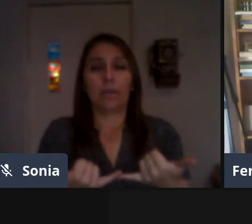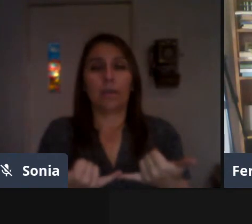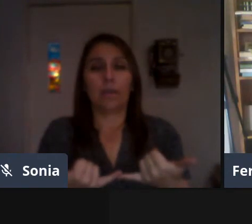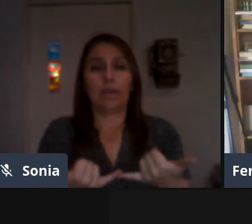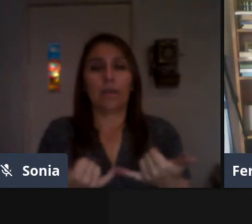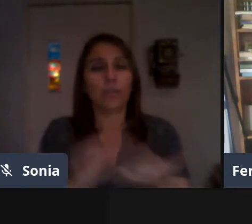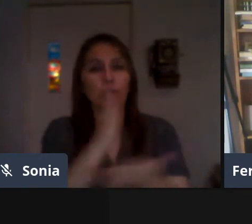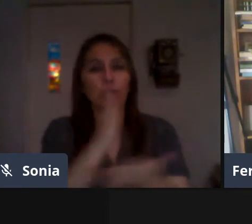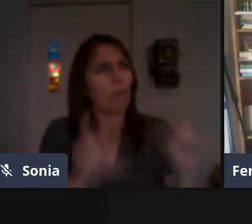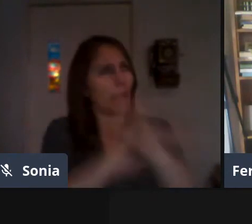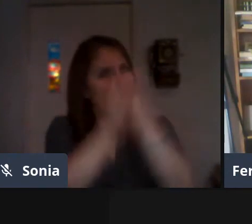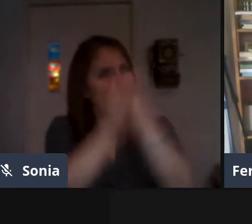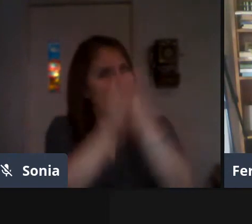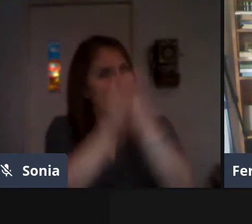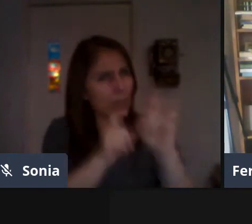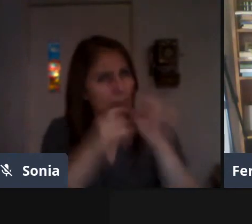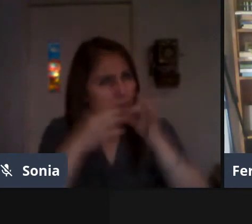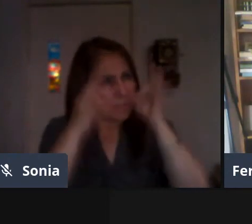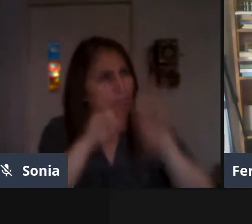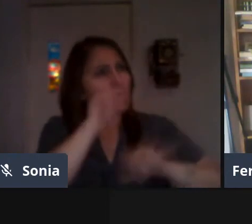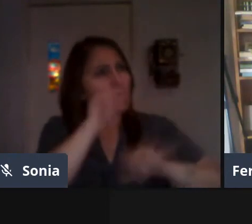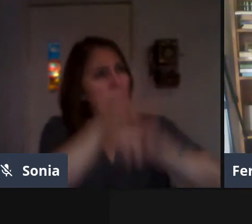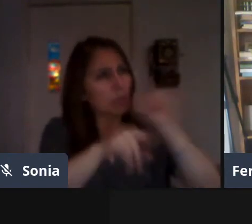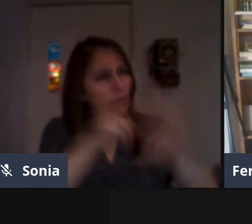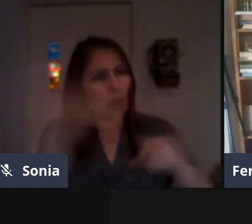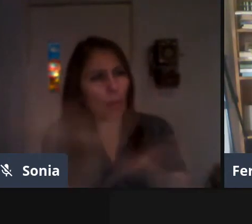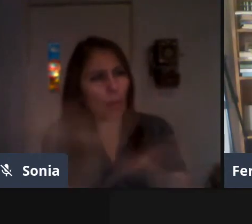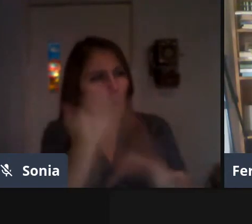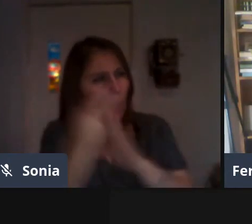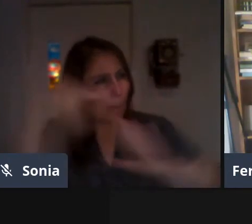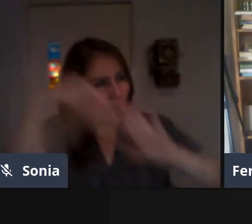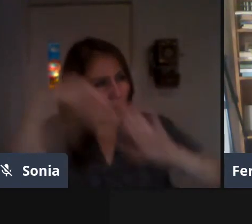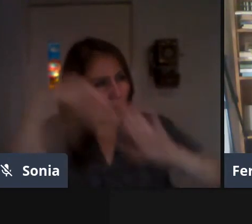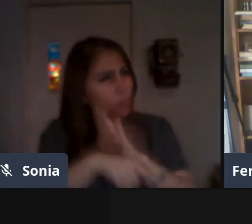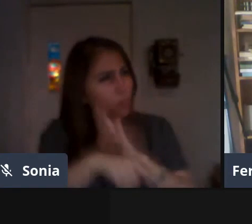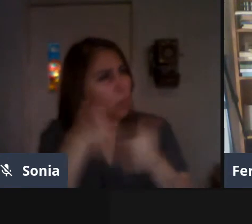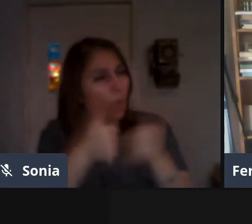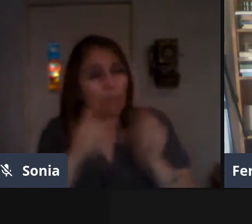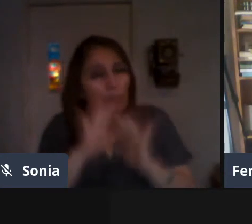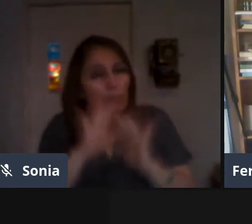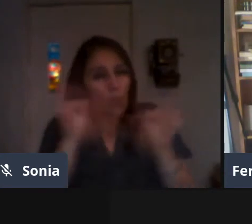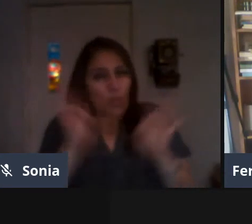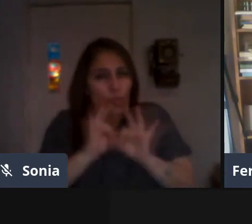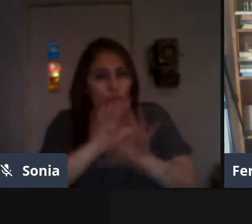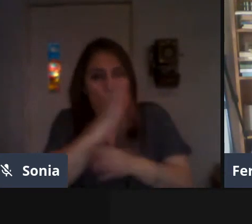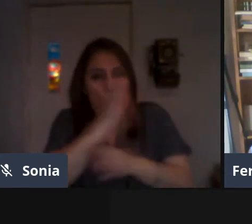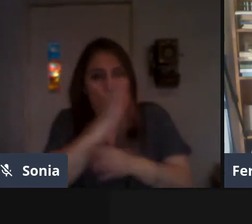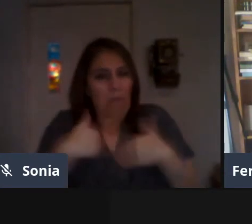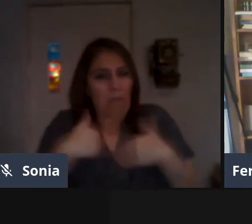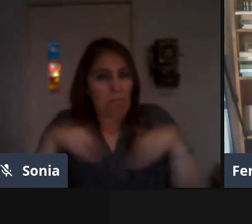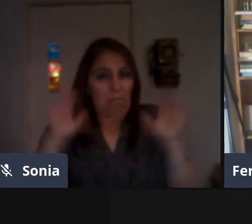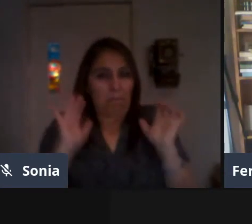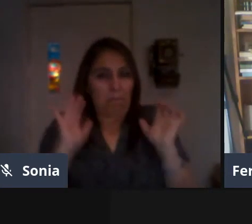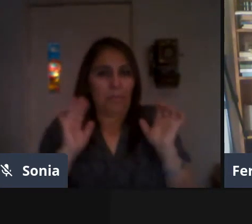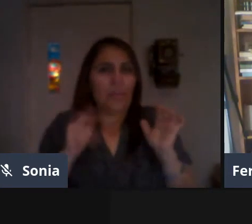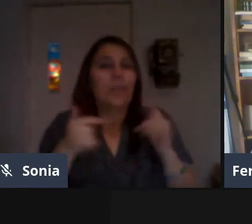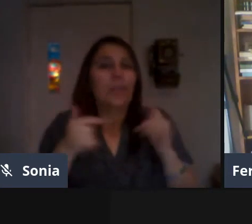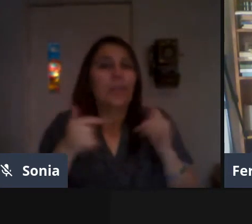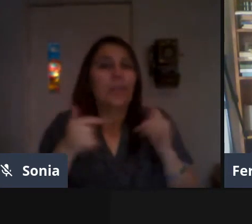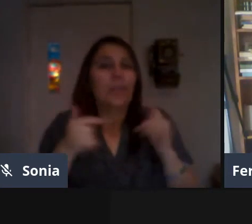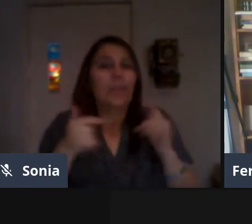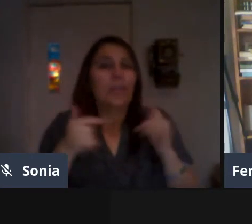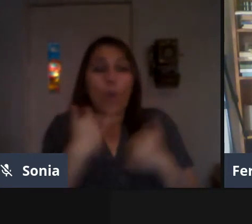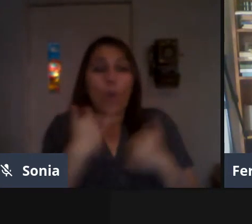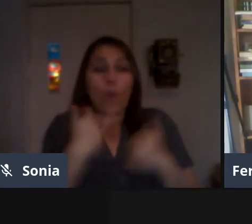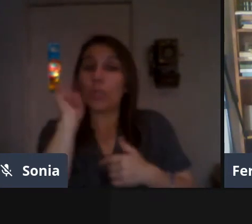y entonces reclama mayores que yo me encuentre seis horas porque estoy con unos practicantes con